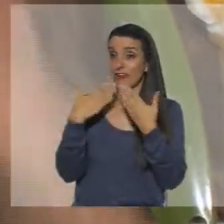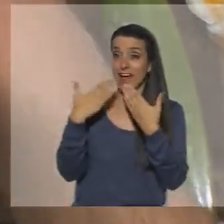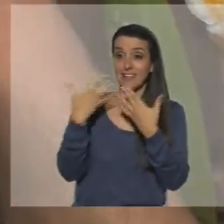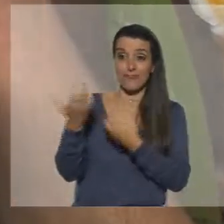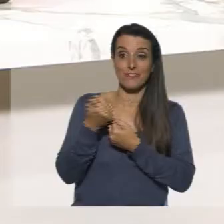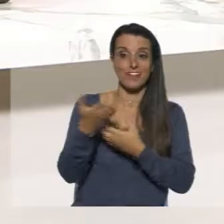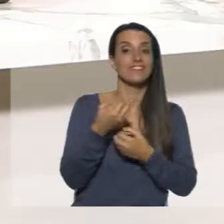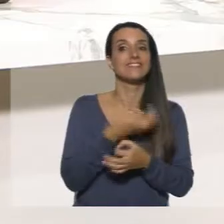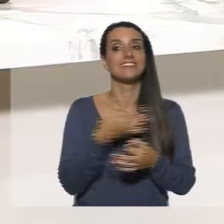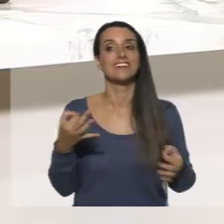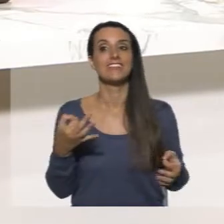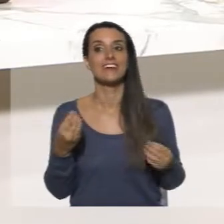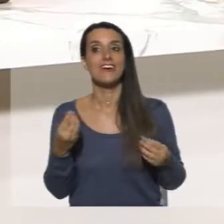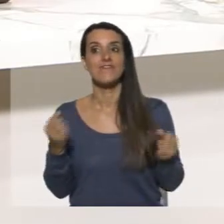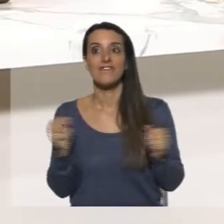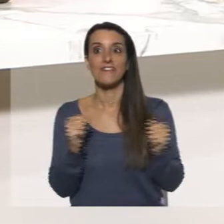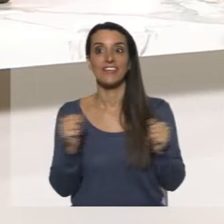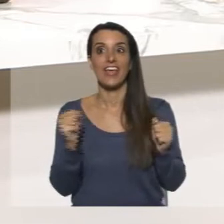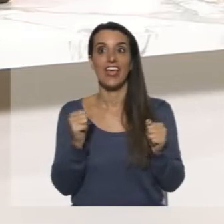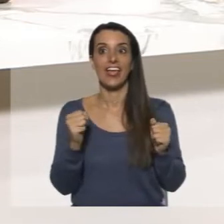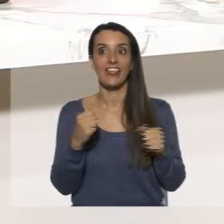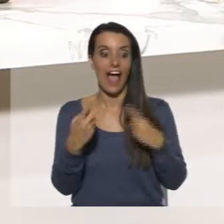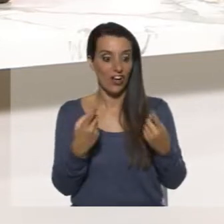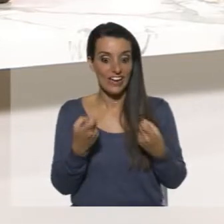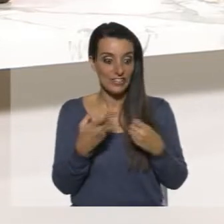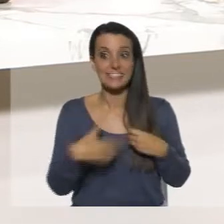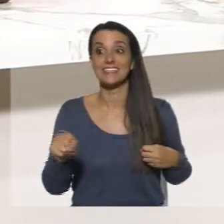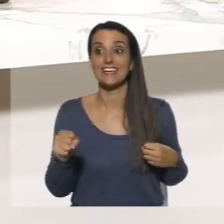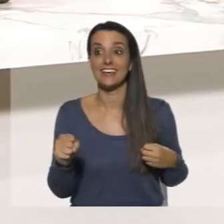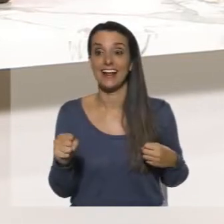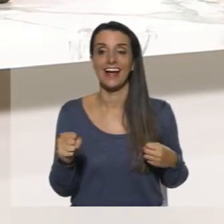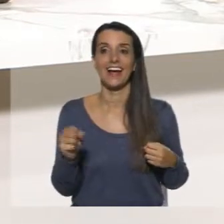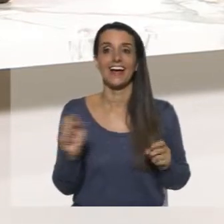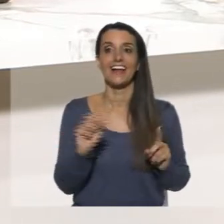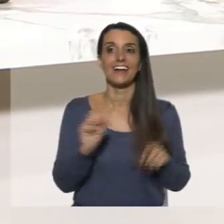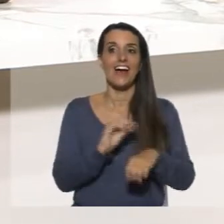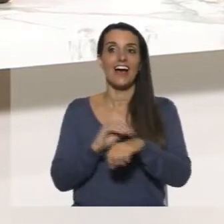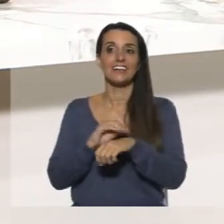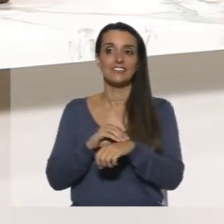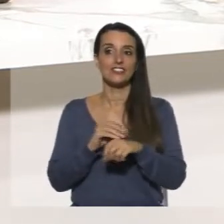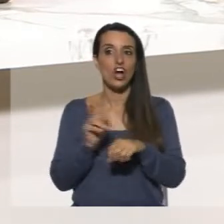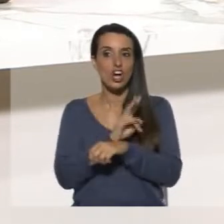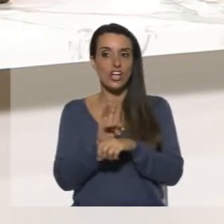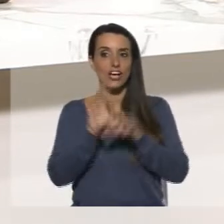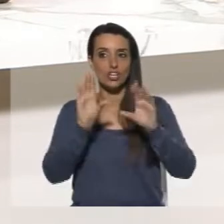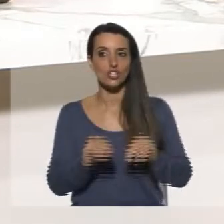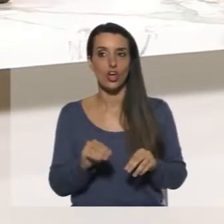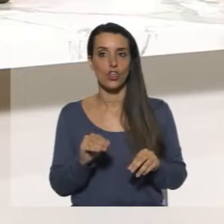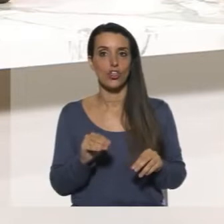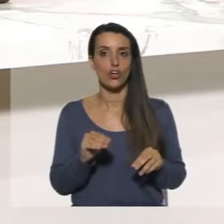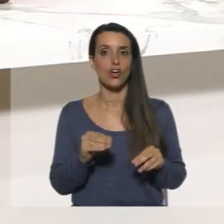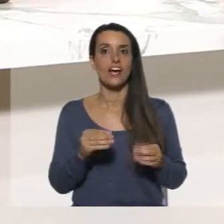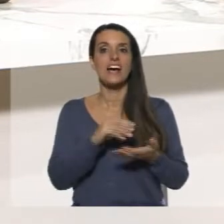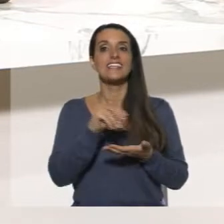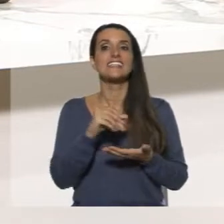equipo, necesita algo el igual chef. Me da un poco de miedo que se me lleven algo que necesito. No, les pero aviso. Vas a pero vos tenés todo acá controlado. Muy vos bien, decís, miren. La sal la vas a